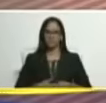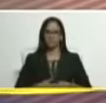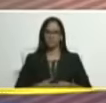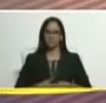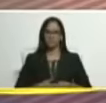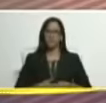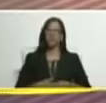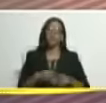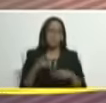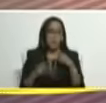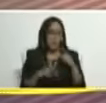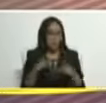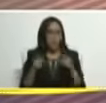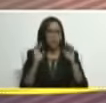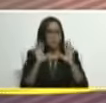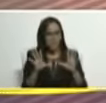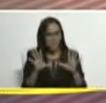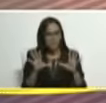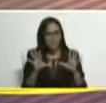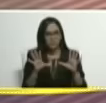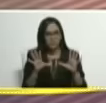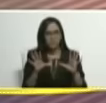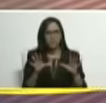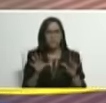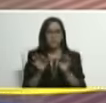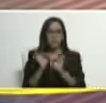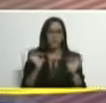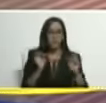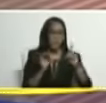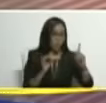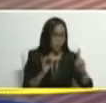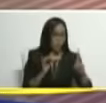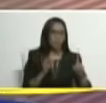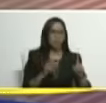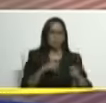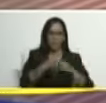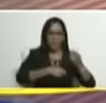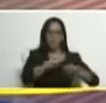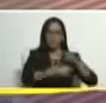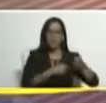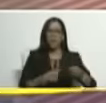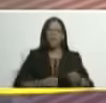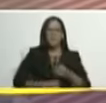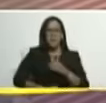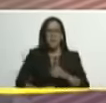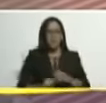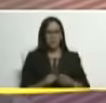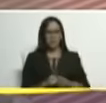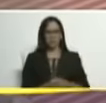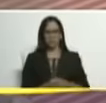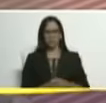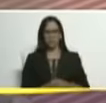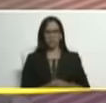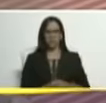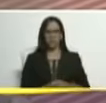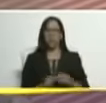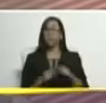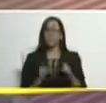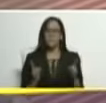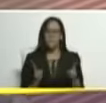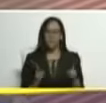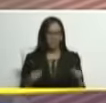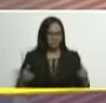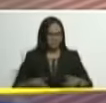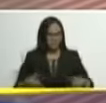Si produzco 10, dejo uno para invertirlo, pariendo, pero con las